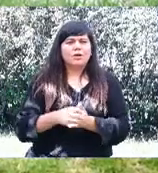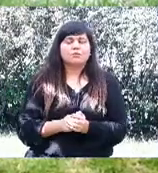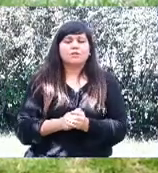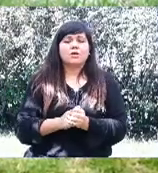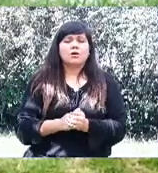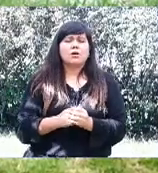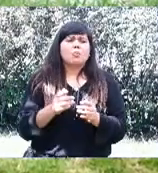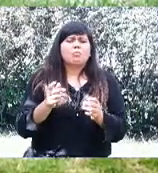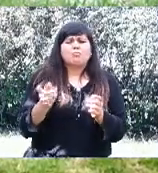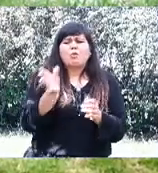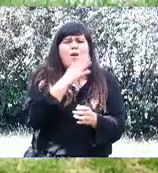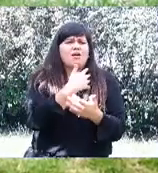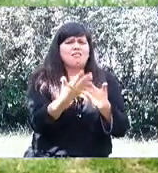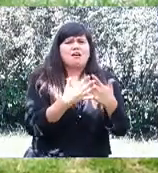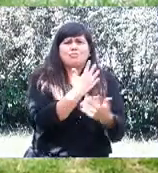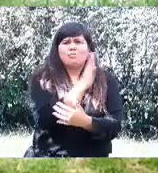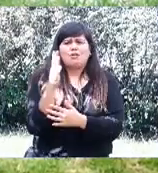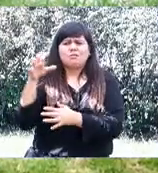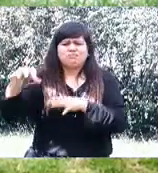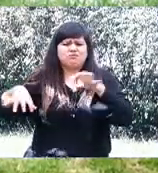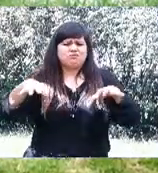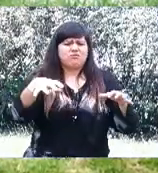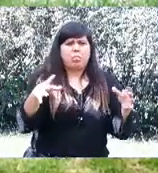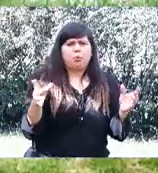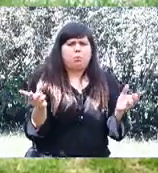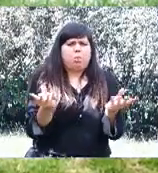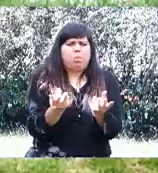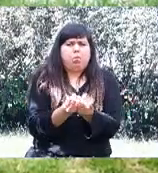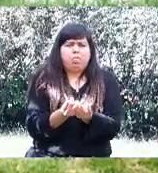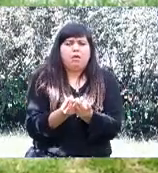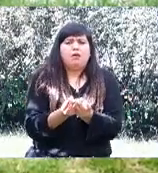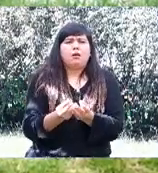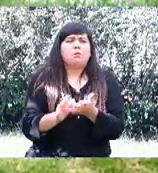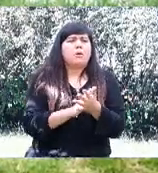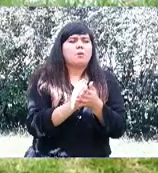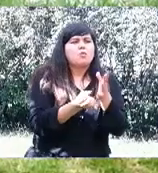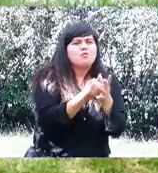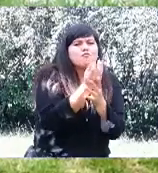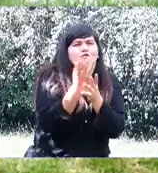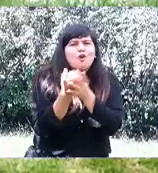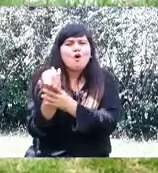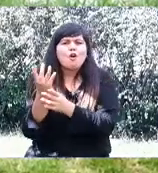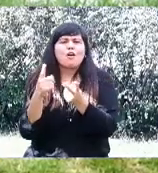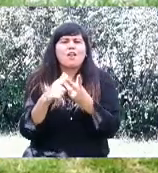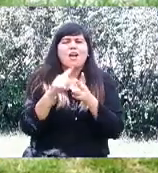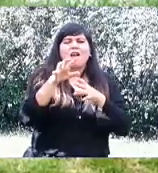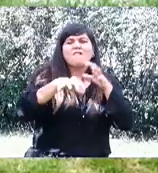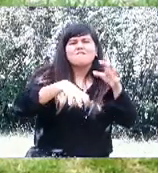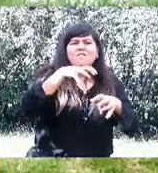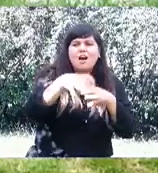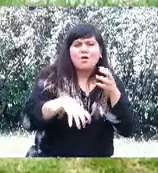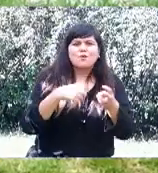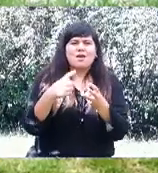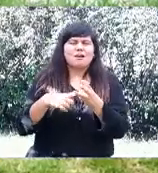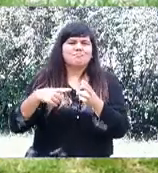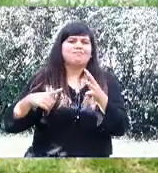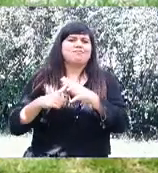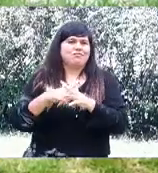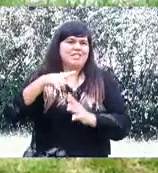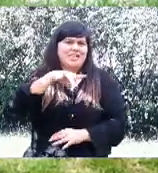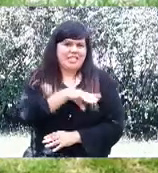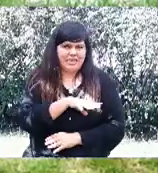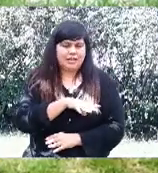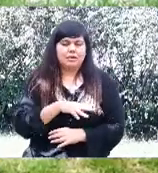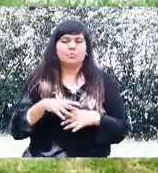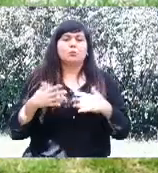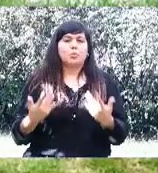existen pocos espacios naturales en los que podamos tener contacto con la flora fauna y funga nativas de nuestro país y es por